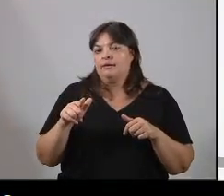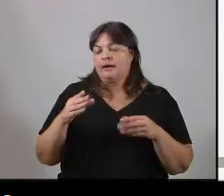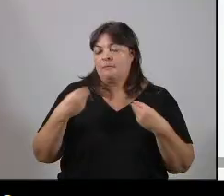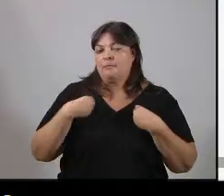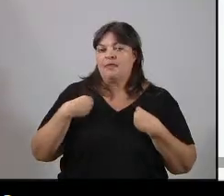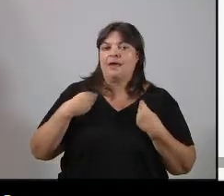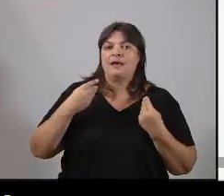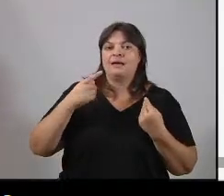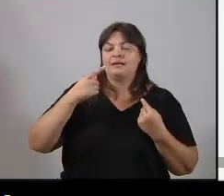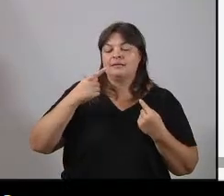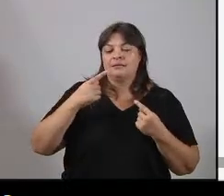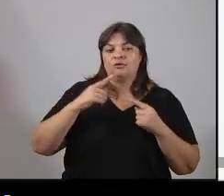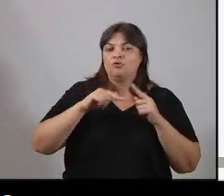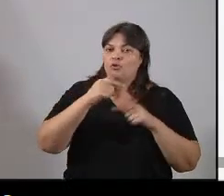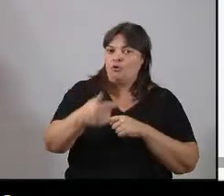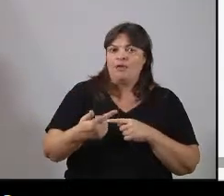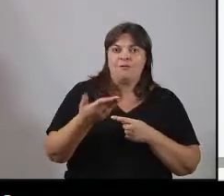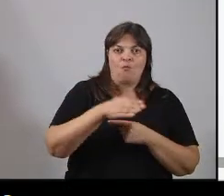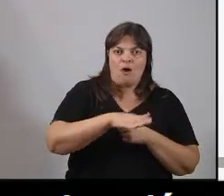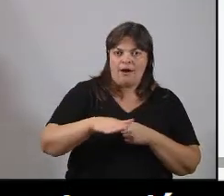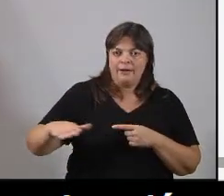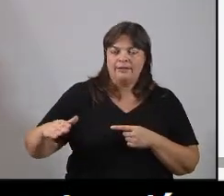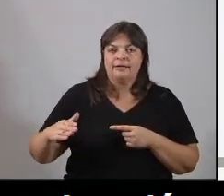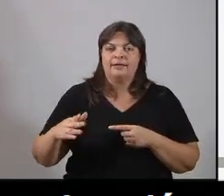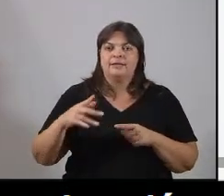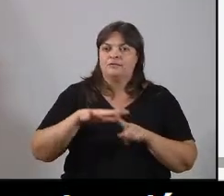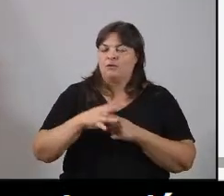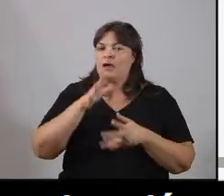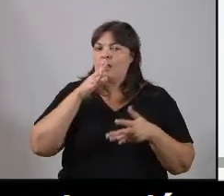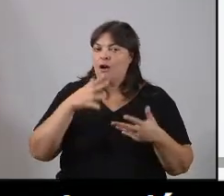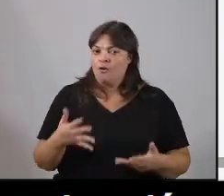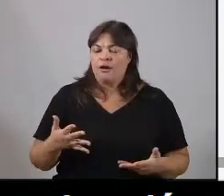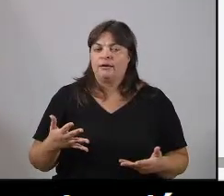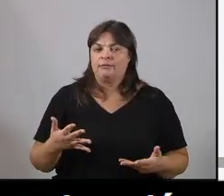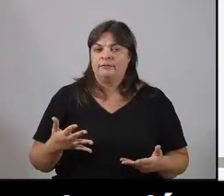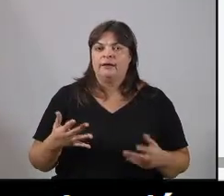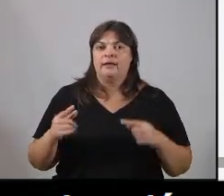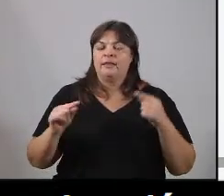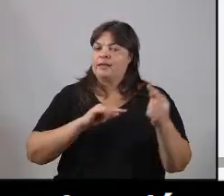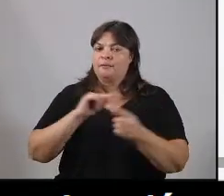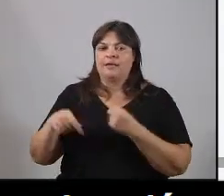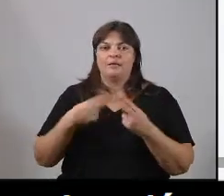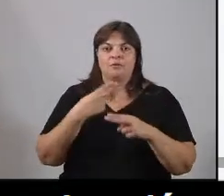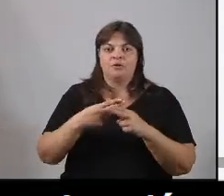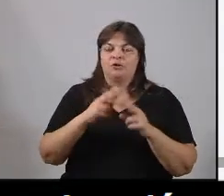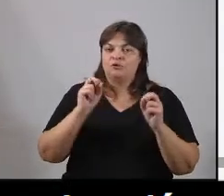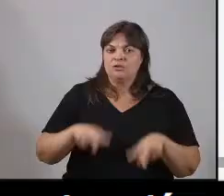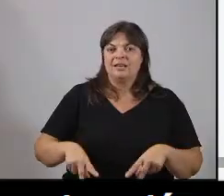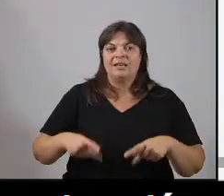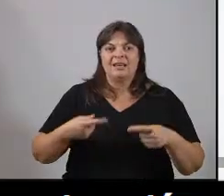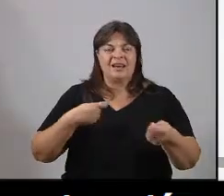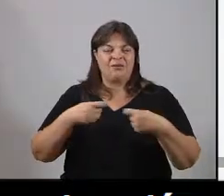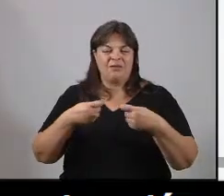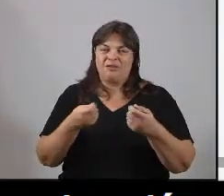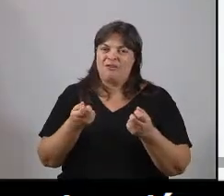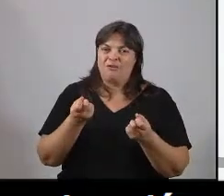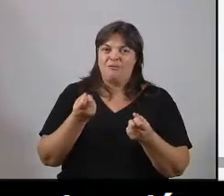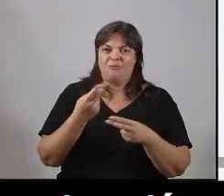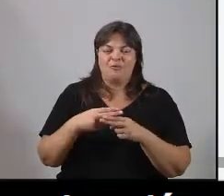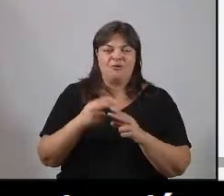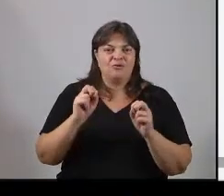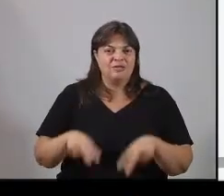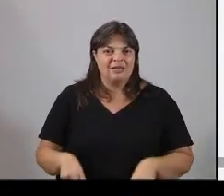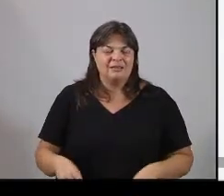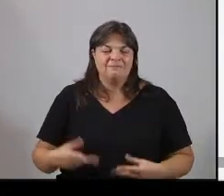se pierden cada día y a que en un momento como el actual, sin debate político, sin negociación, pues no se entiende, por